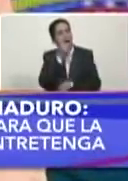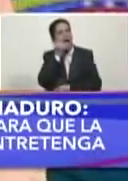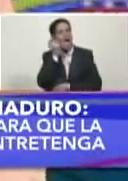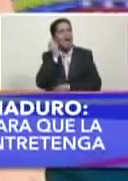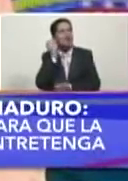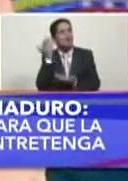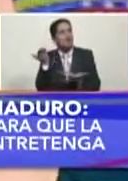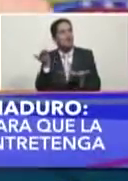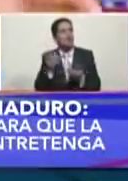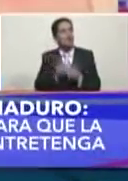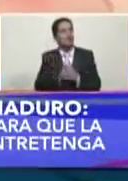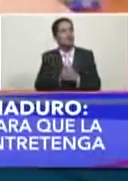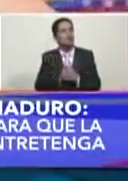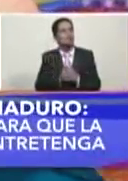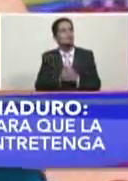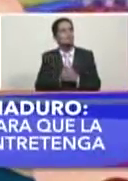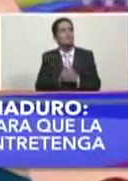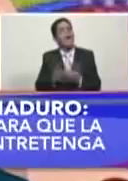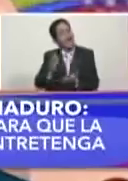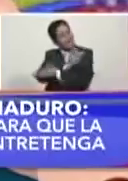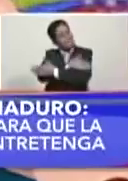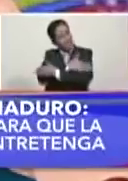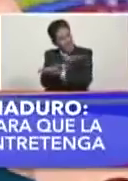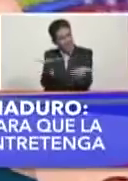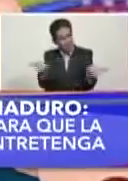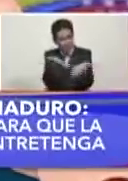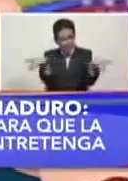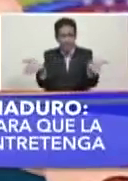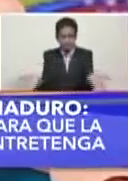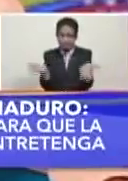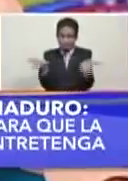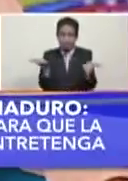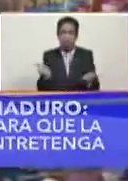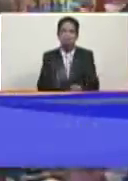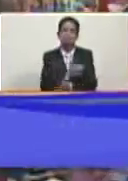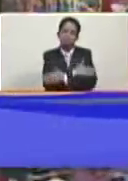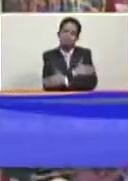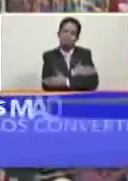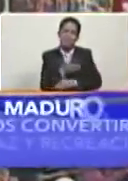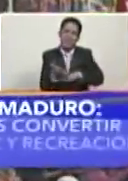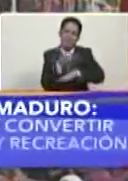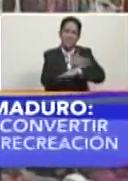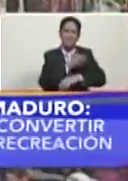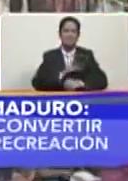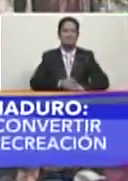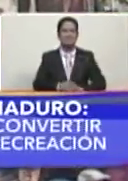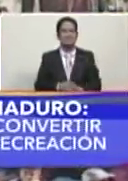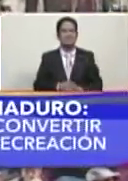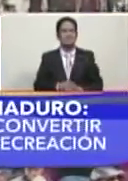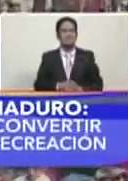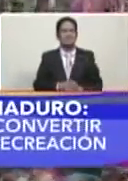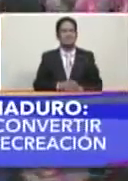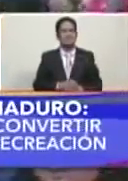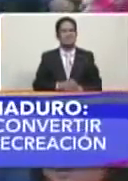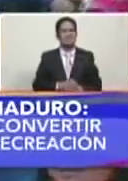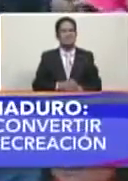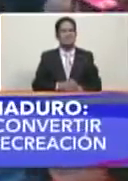hermana. Dale un abrazo, pues, dense un abrazo adelantado, un abrazo adelantado.